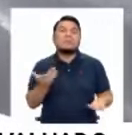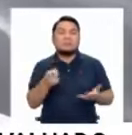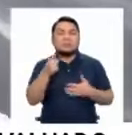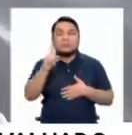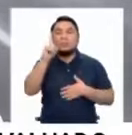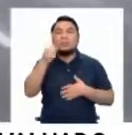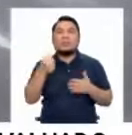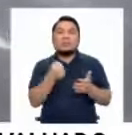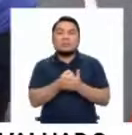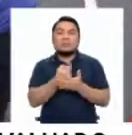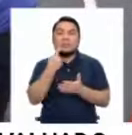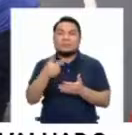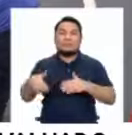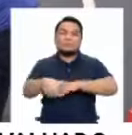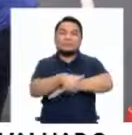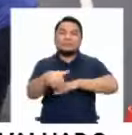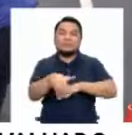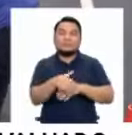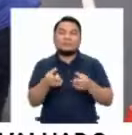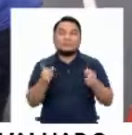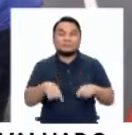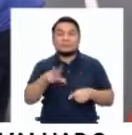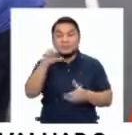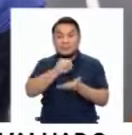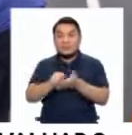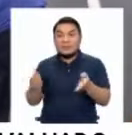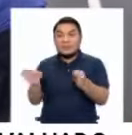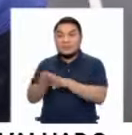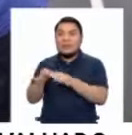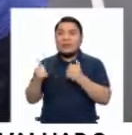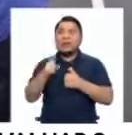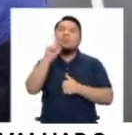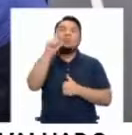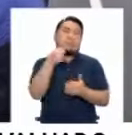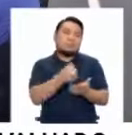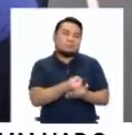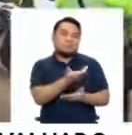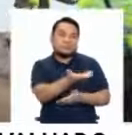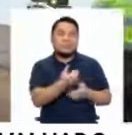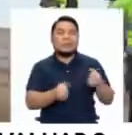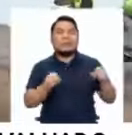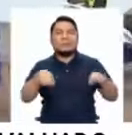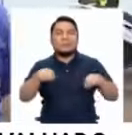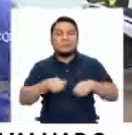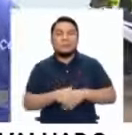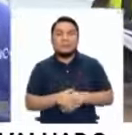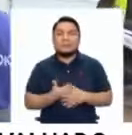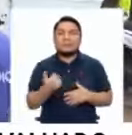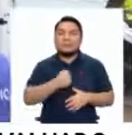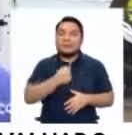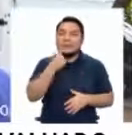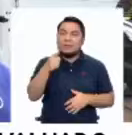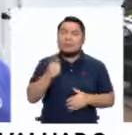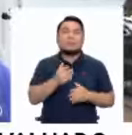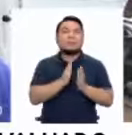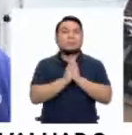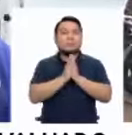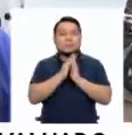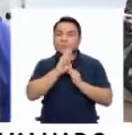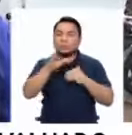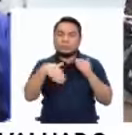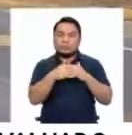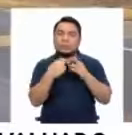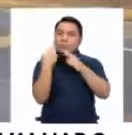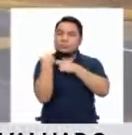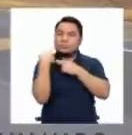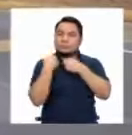primer accidente en la Costa Verde tras permanecer 3 meses cerrada. Advertieron a nuestros conductores que tienen que tener bastante prudencia en el tema de la